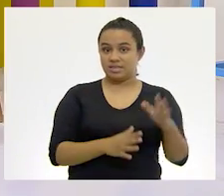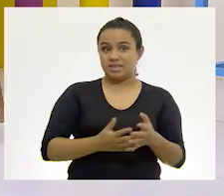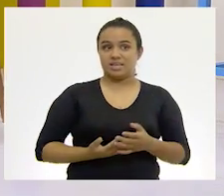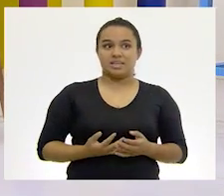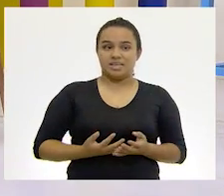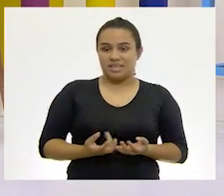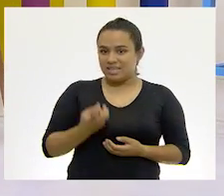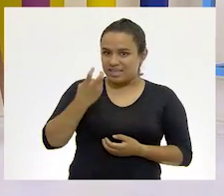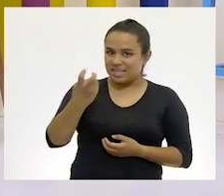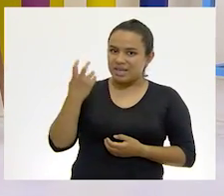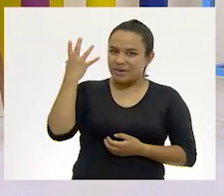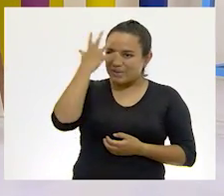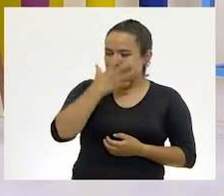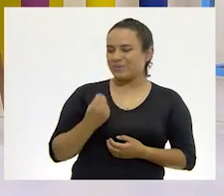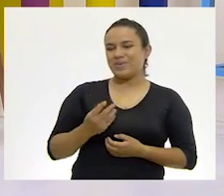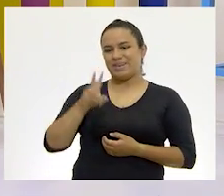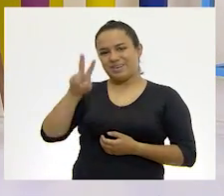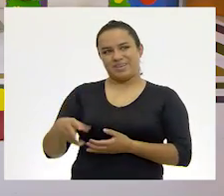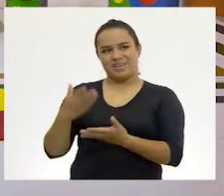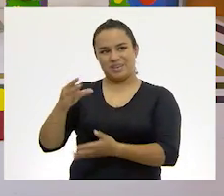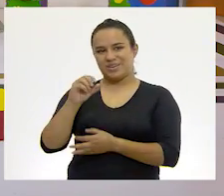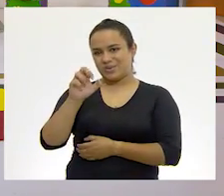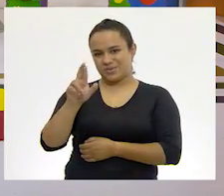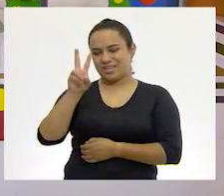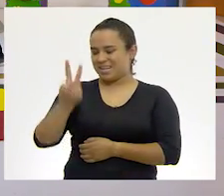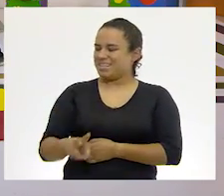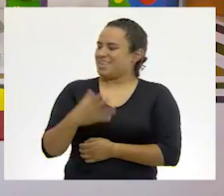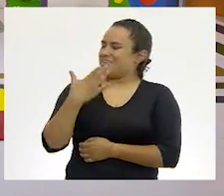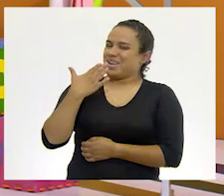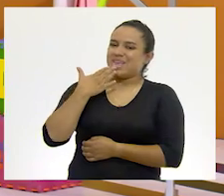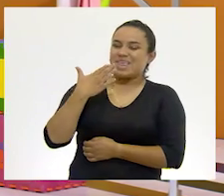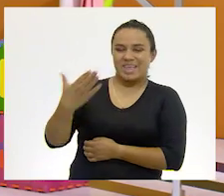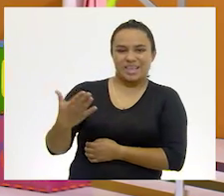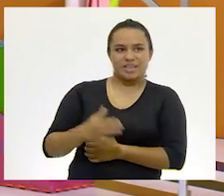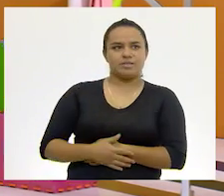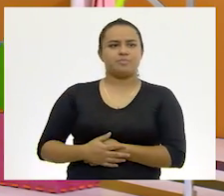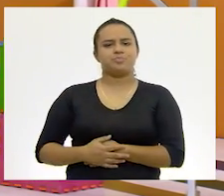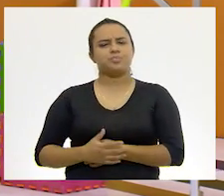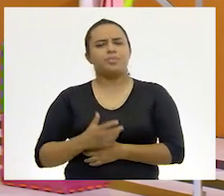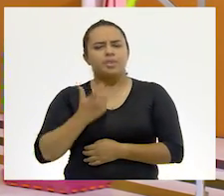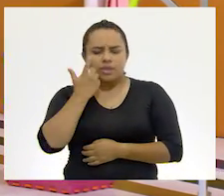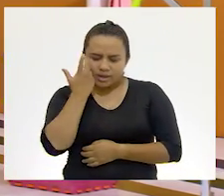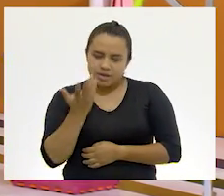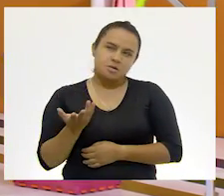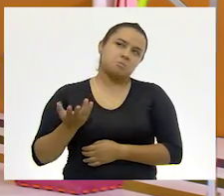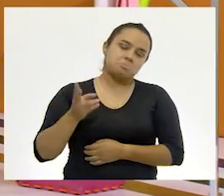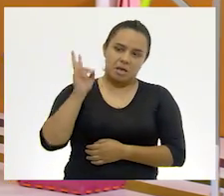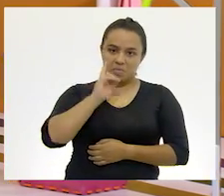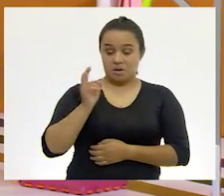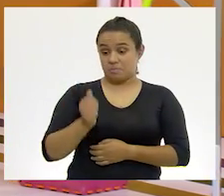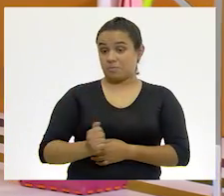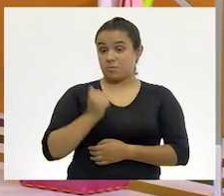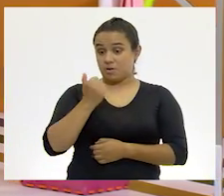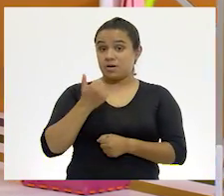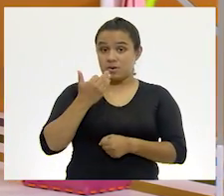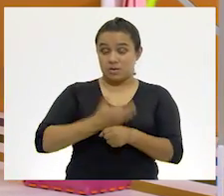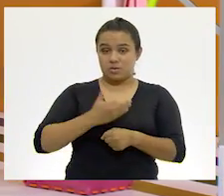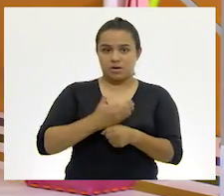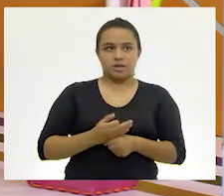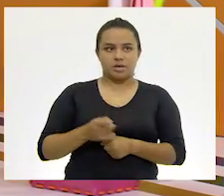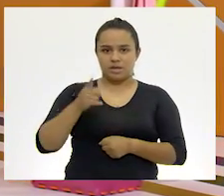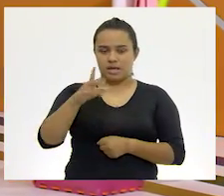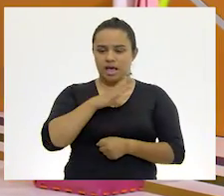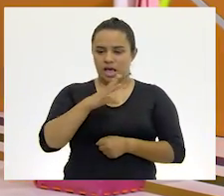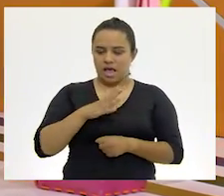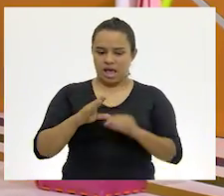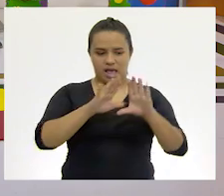¡Qué bonito, mi querido Oscar! Está muy bien. Oye, y me gustaría, ¿por qué no? Aprovechando que tenemos... Tú tienes allá